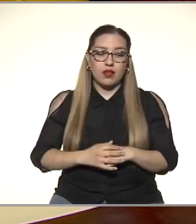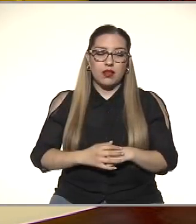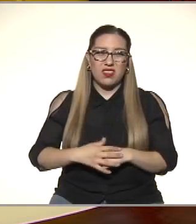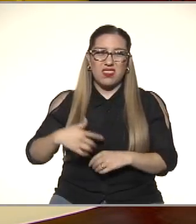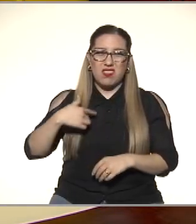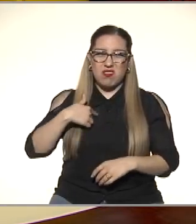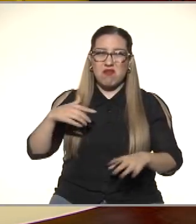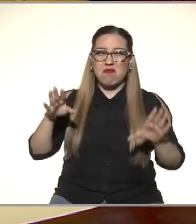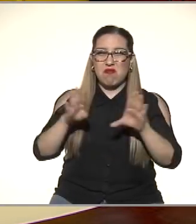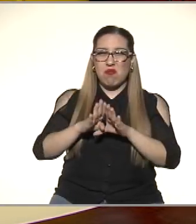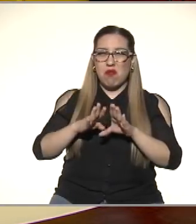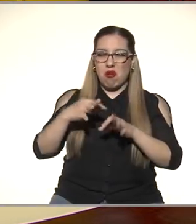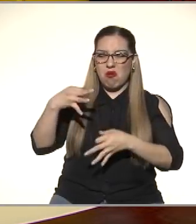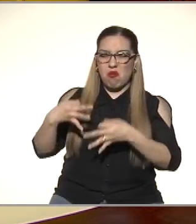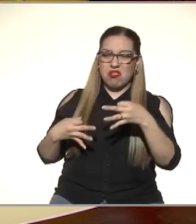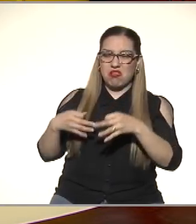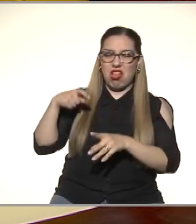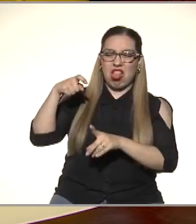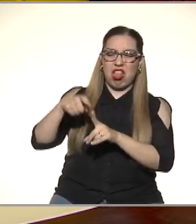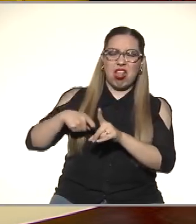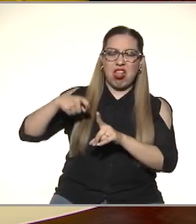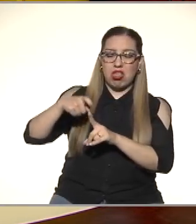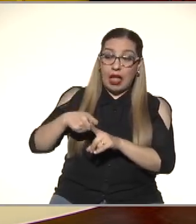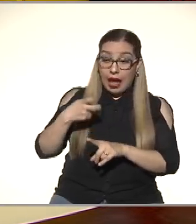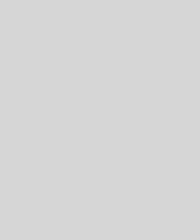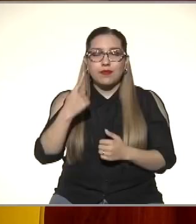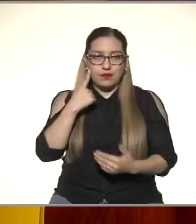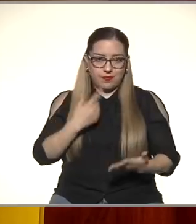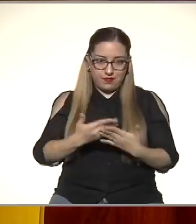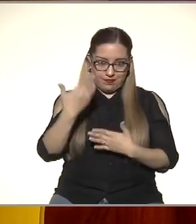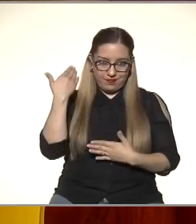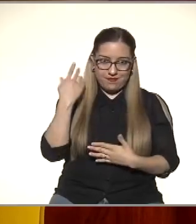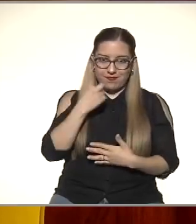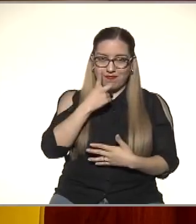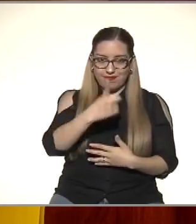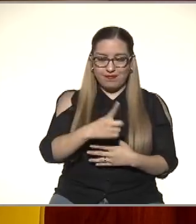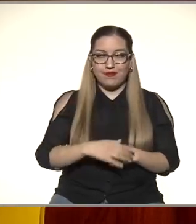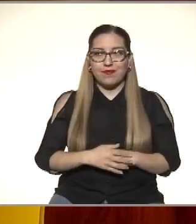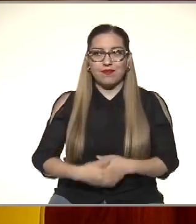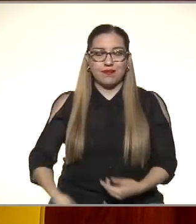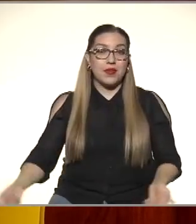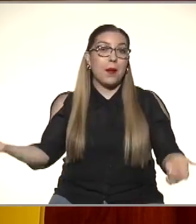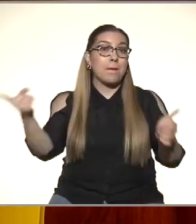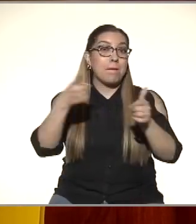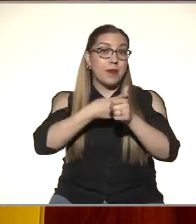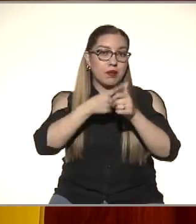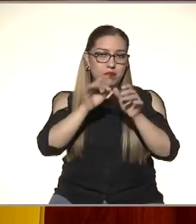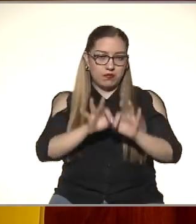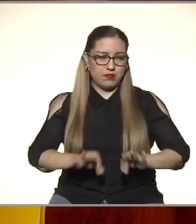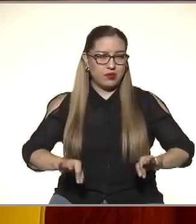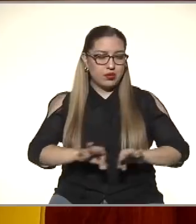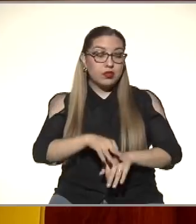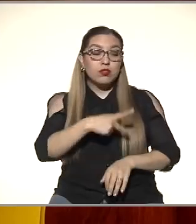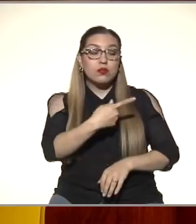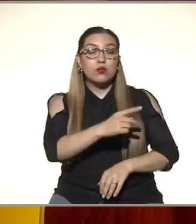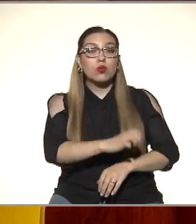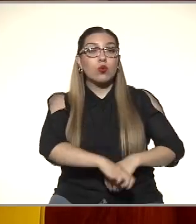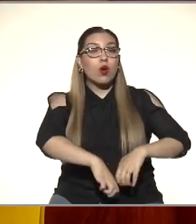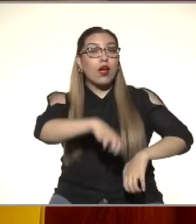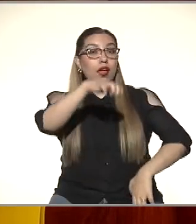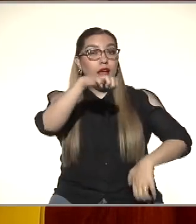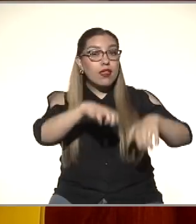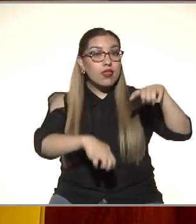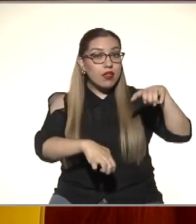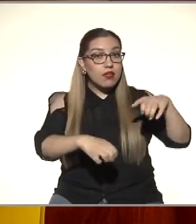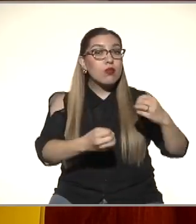emitir juicios de valor. Esto de esto está bien, esto está mal. Lo primero es tomar en cuenta la edad, ¿no?